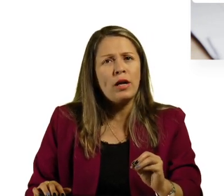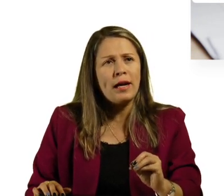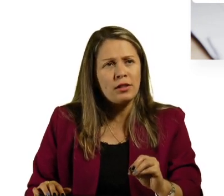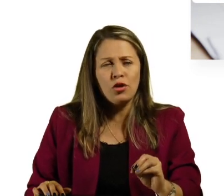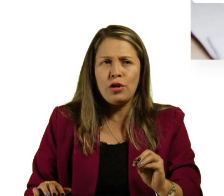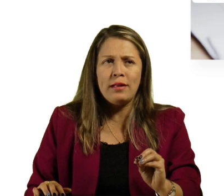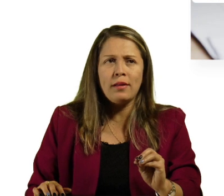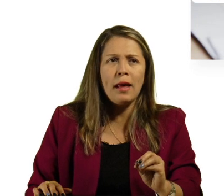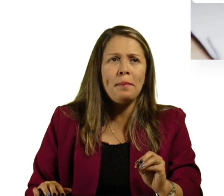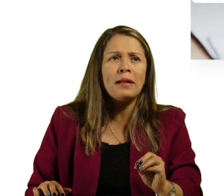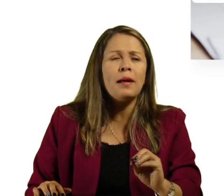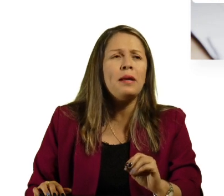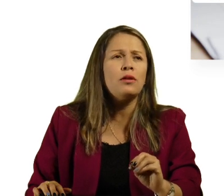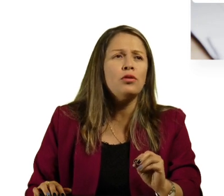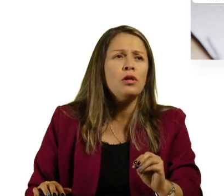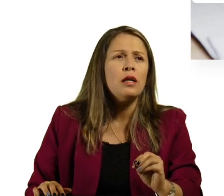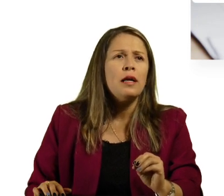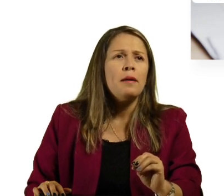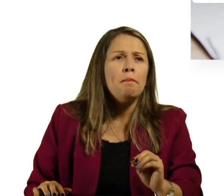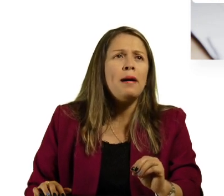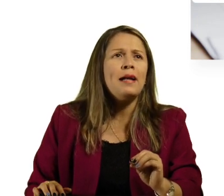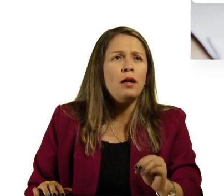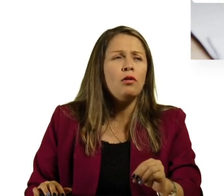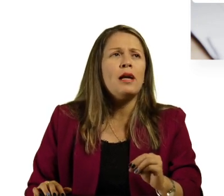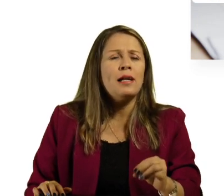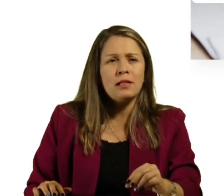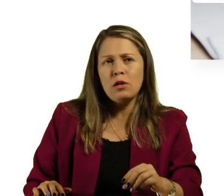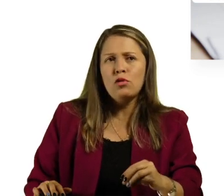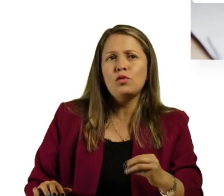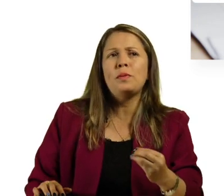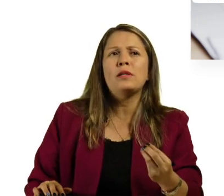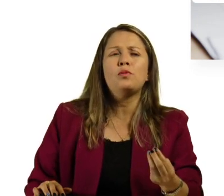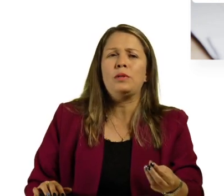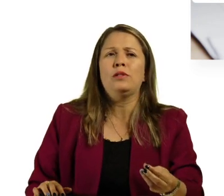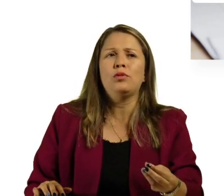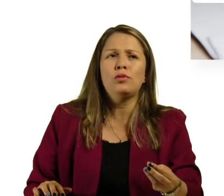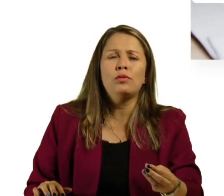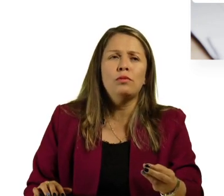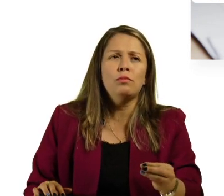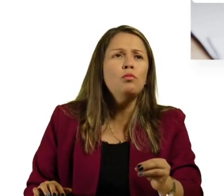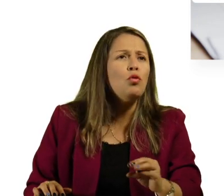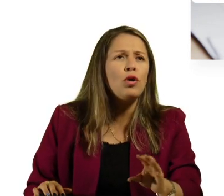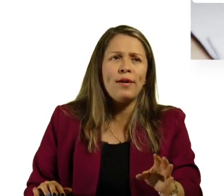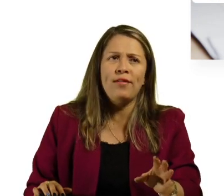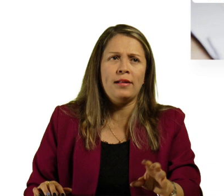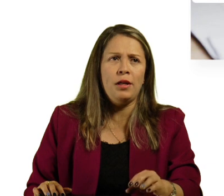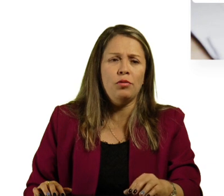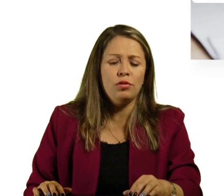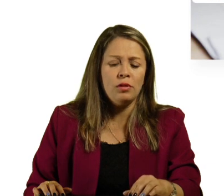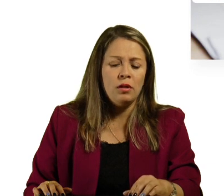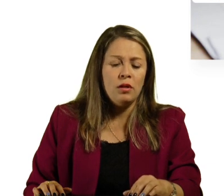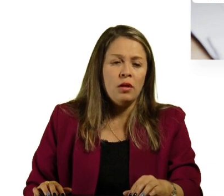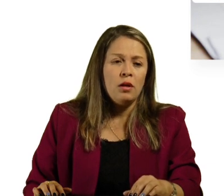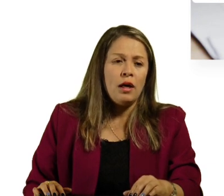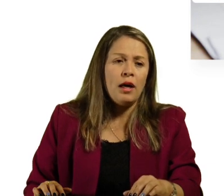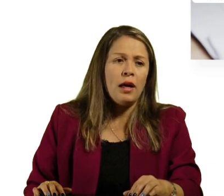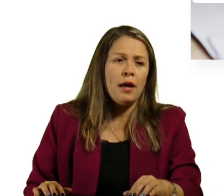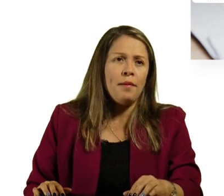de comunicación entre departamentos, van a lograr hacer unos presupuestos muy efectivos.